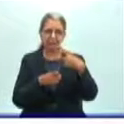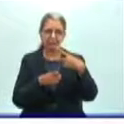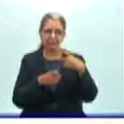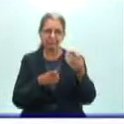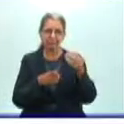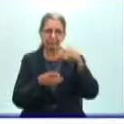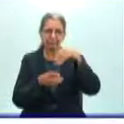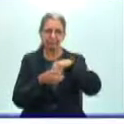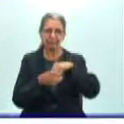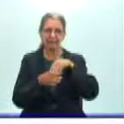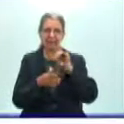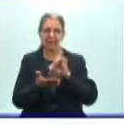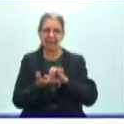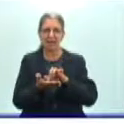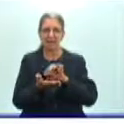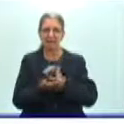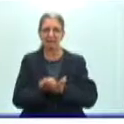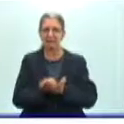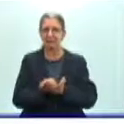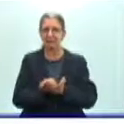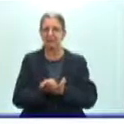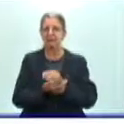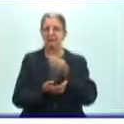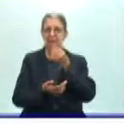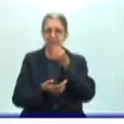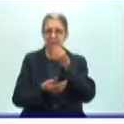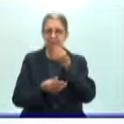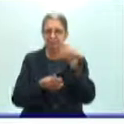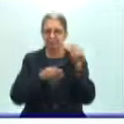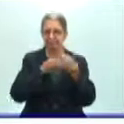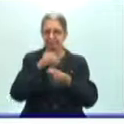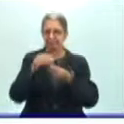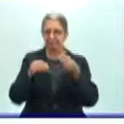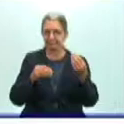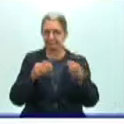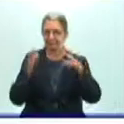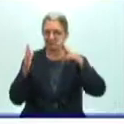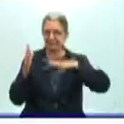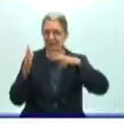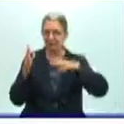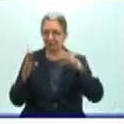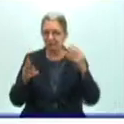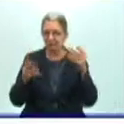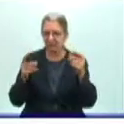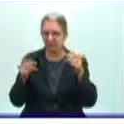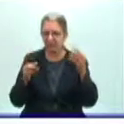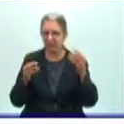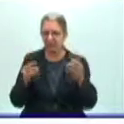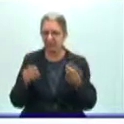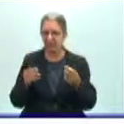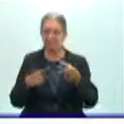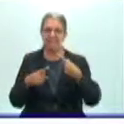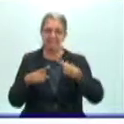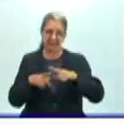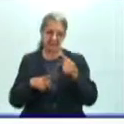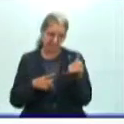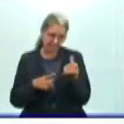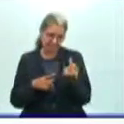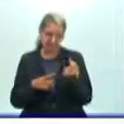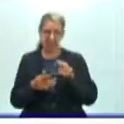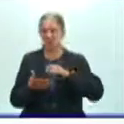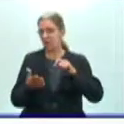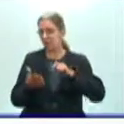entonces puedes sustituir los valores, pero antes escribir la fundamentación de la